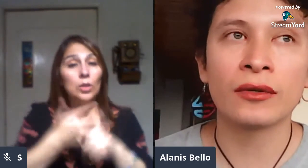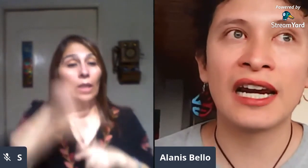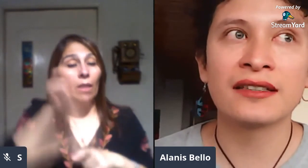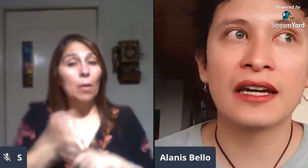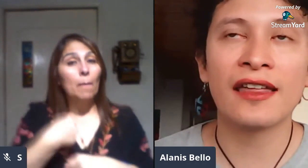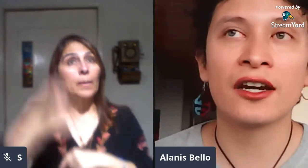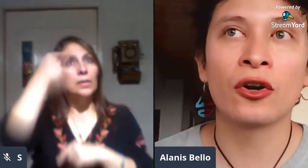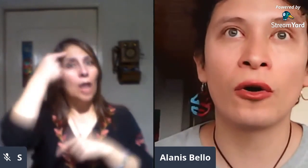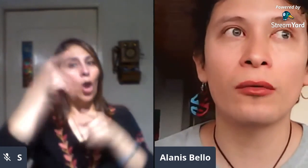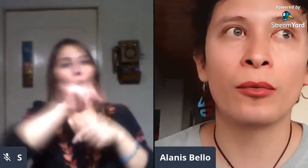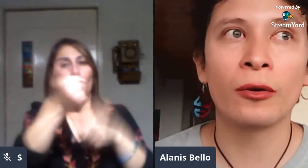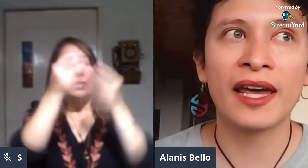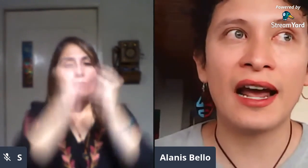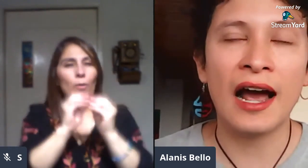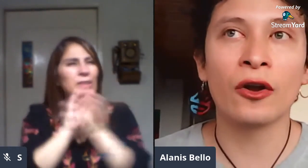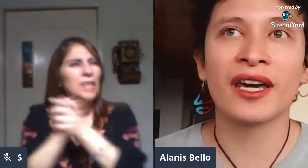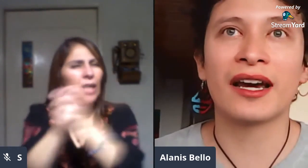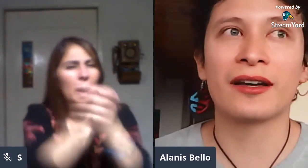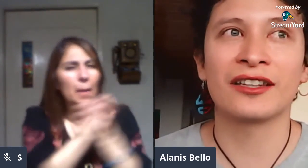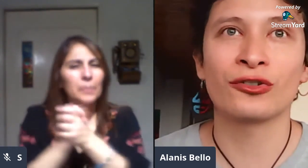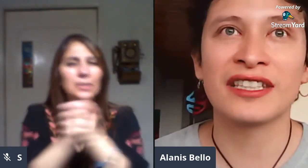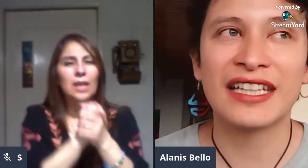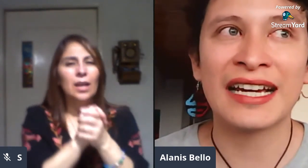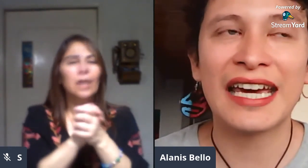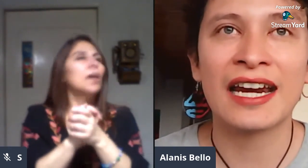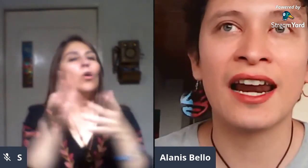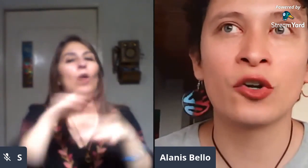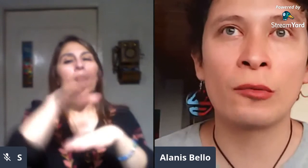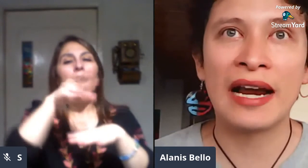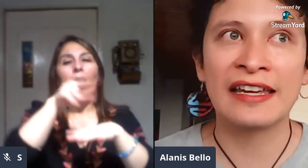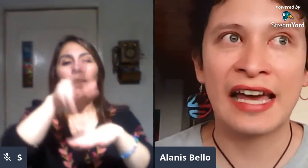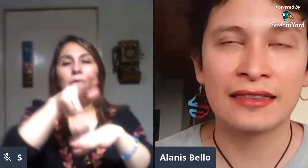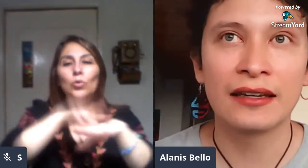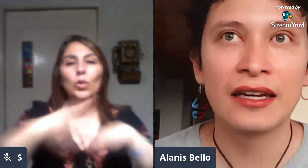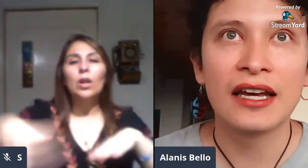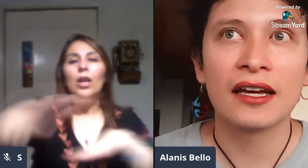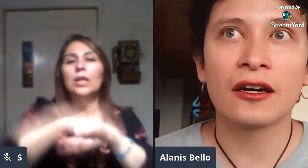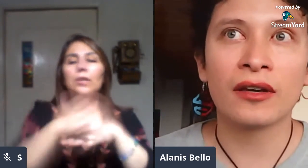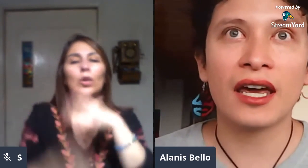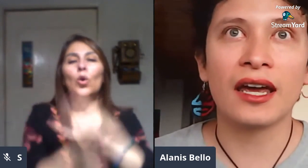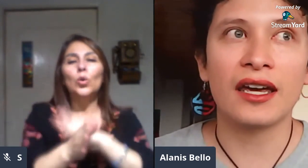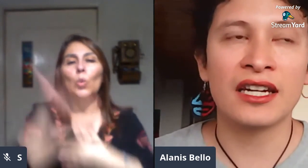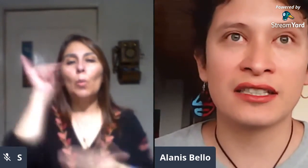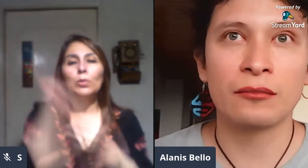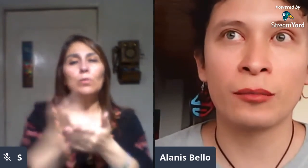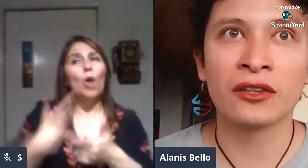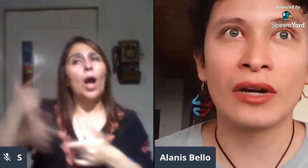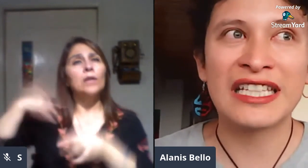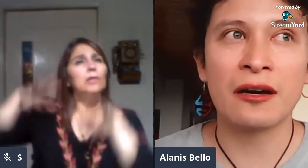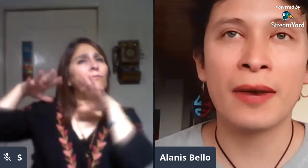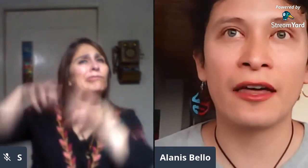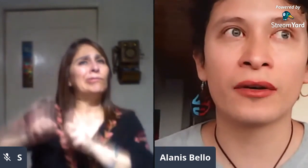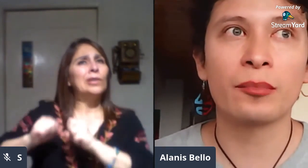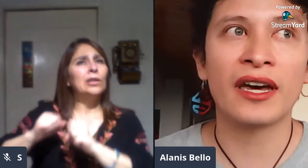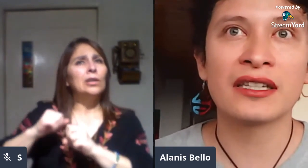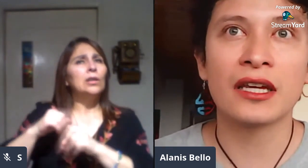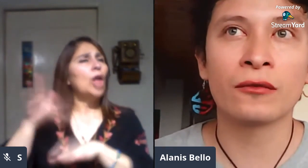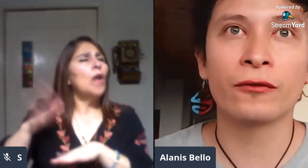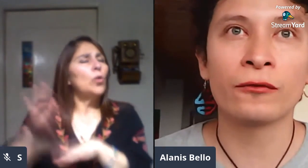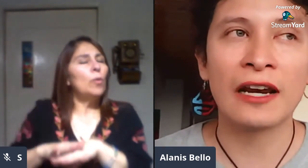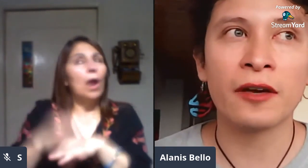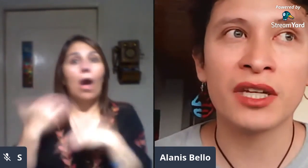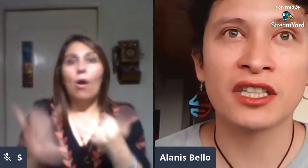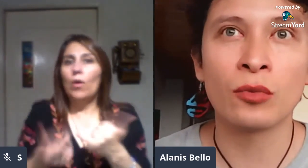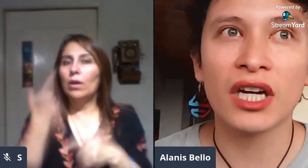con la naturaleza y de no volver a lo que nos decían que era la normalidad. Creo que en este momento el llamado que puede